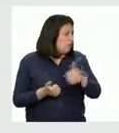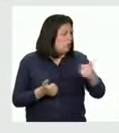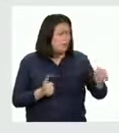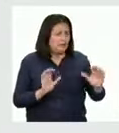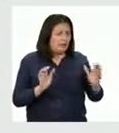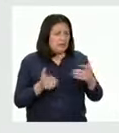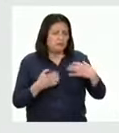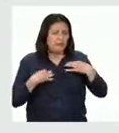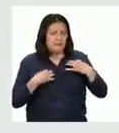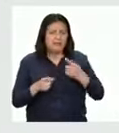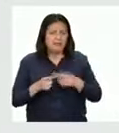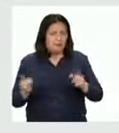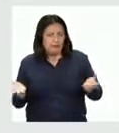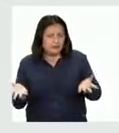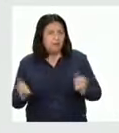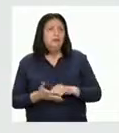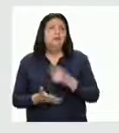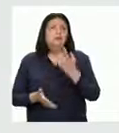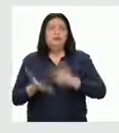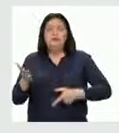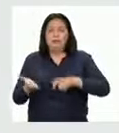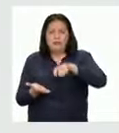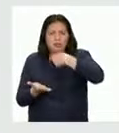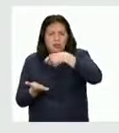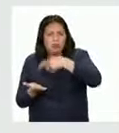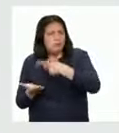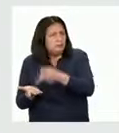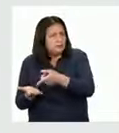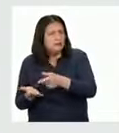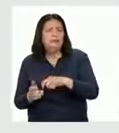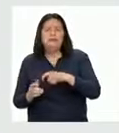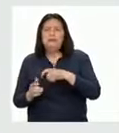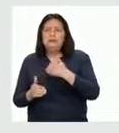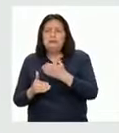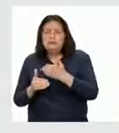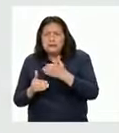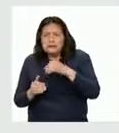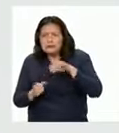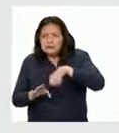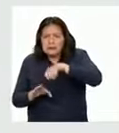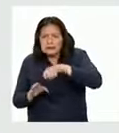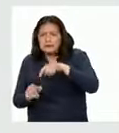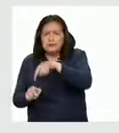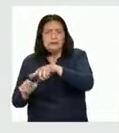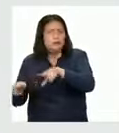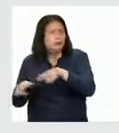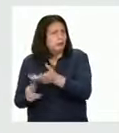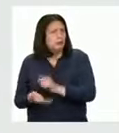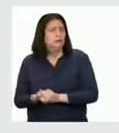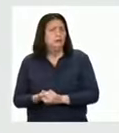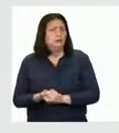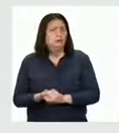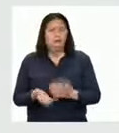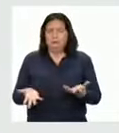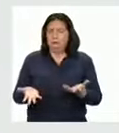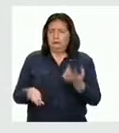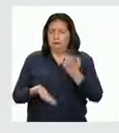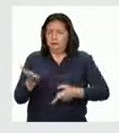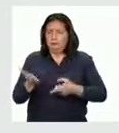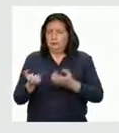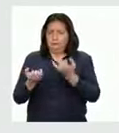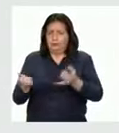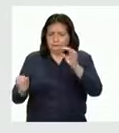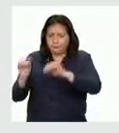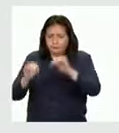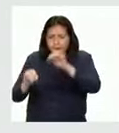parecidas? ¿Qué plato tradicional se prepara en ese o esos lugares? ¿Qué